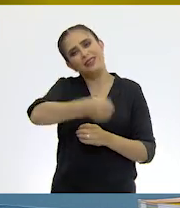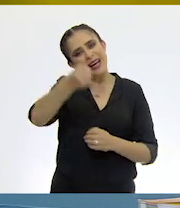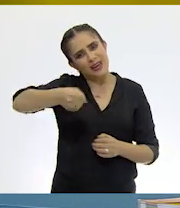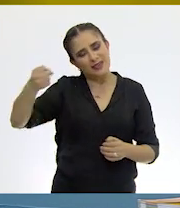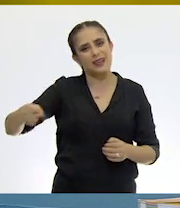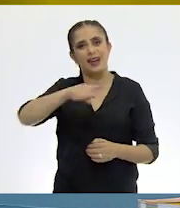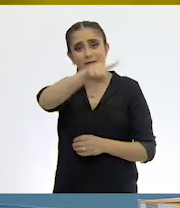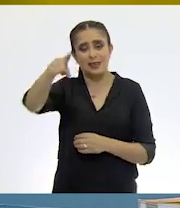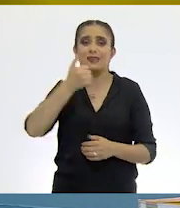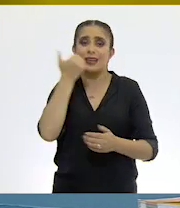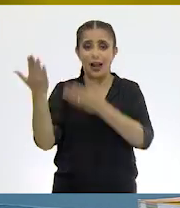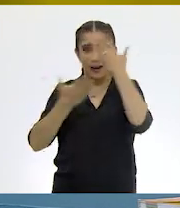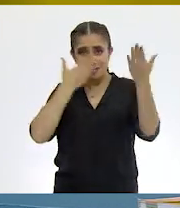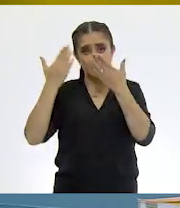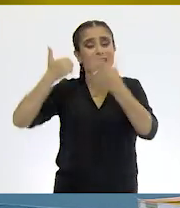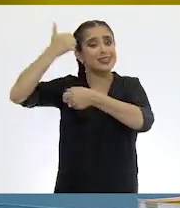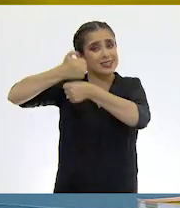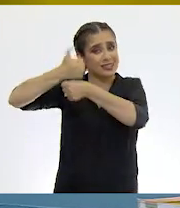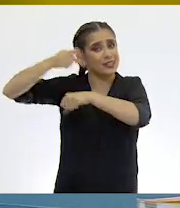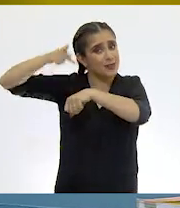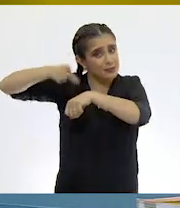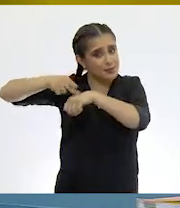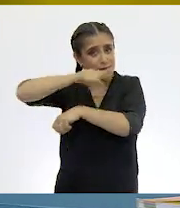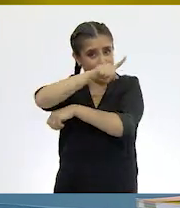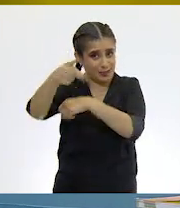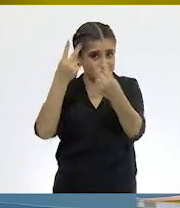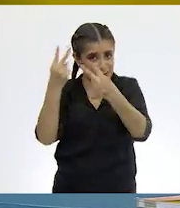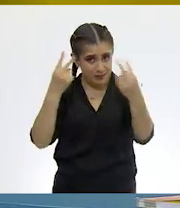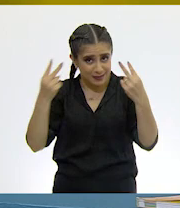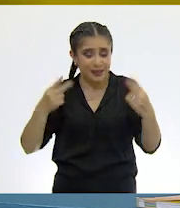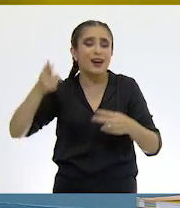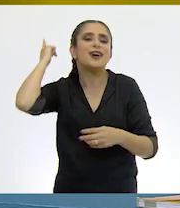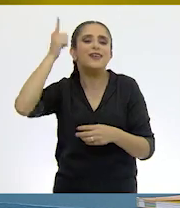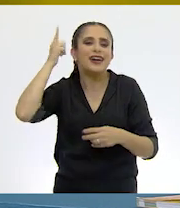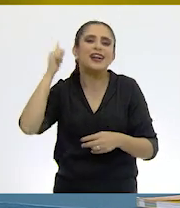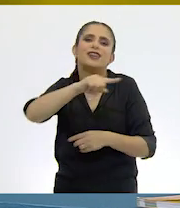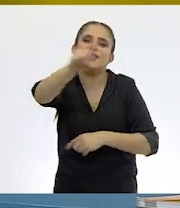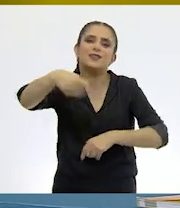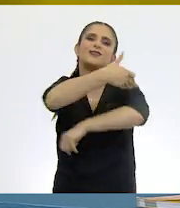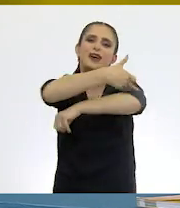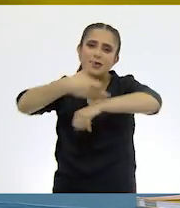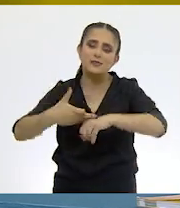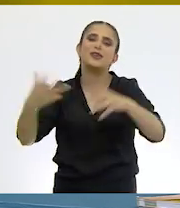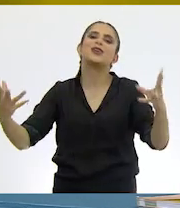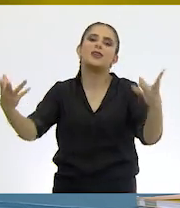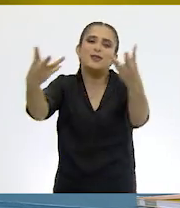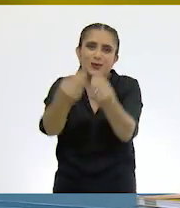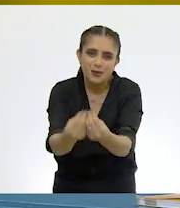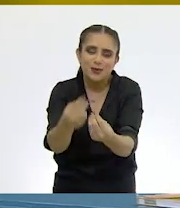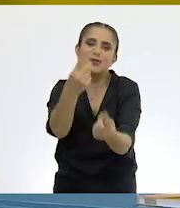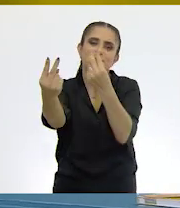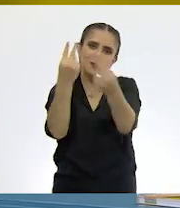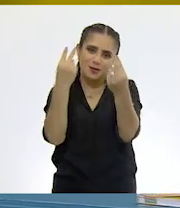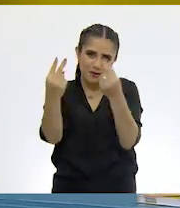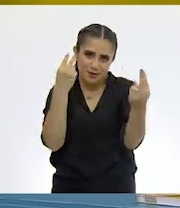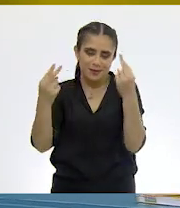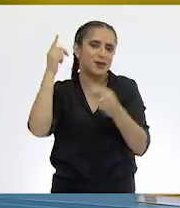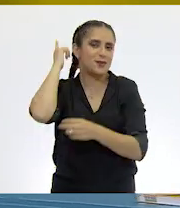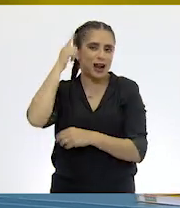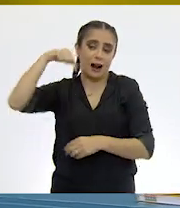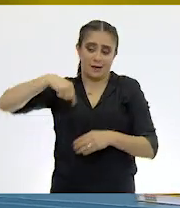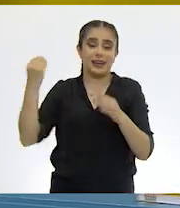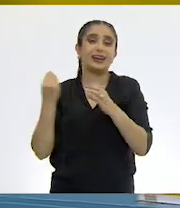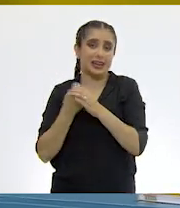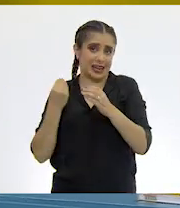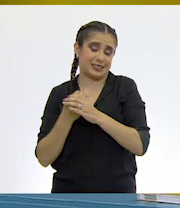los estudiantes de sexto grado que nos están acompañando. Y ojalá que también su familia tenga oportunidad de estarles acompañando en esta sesión